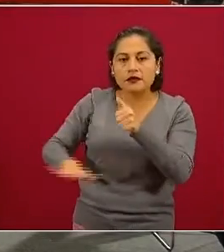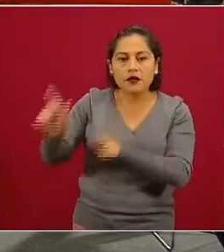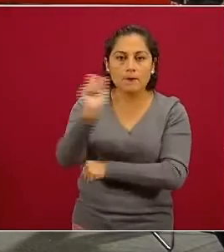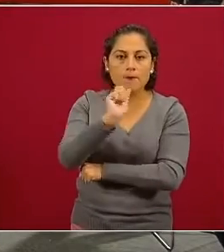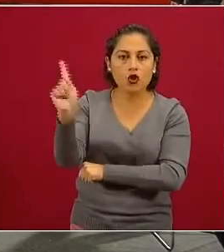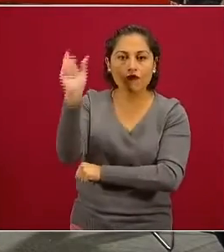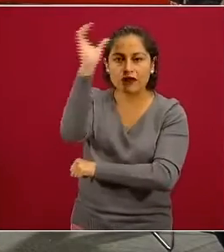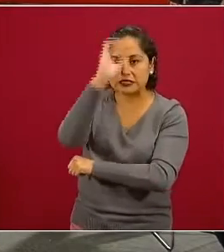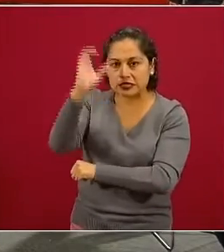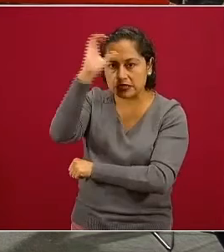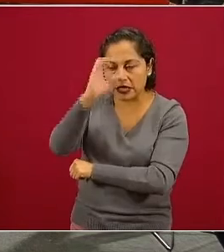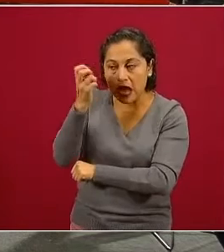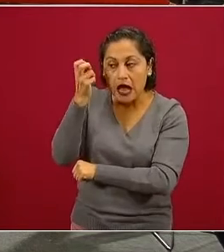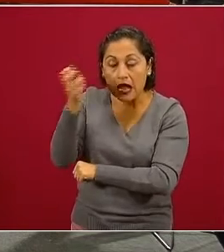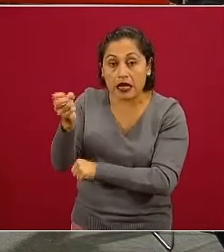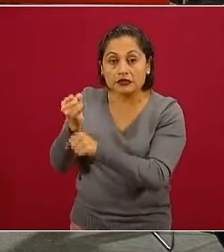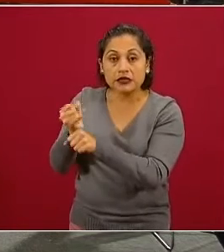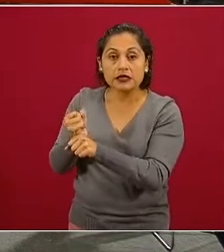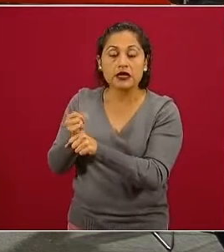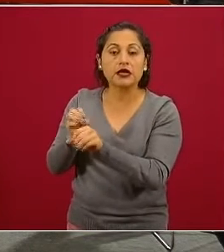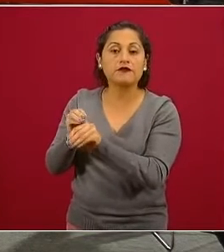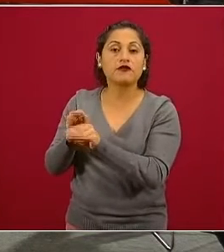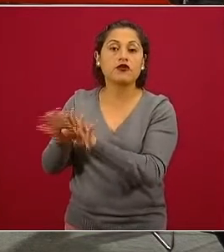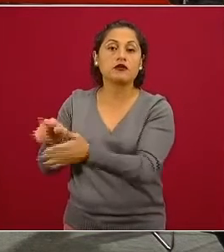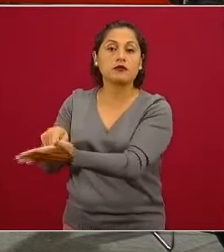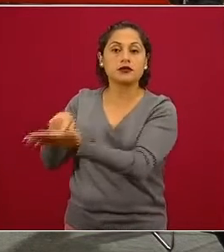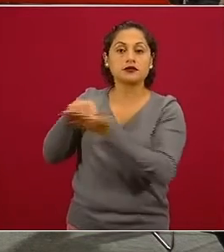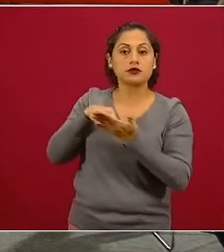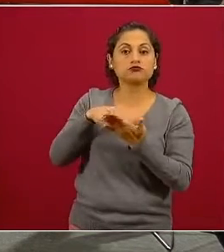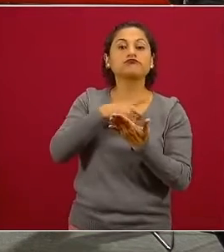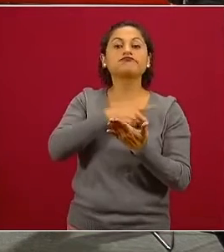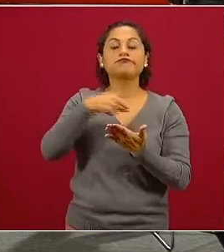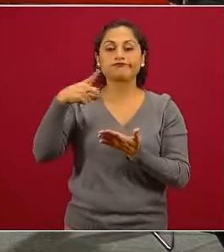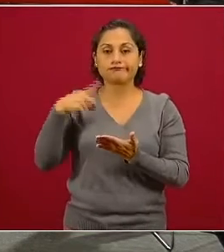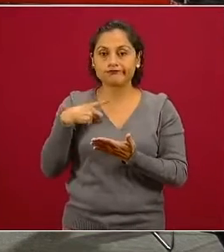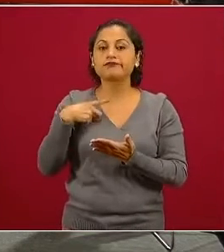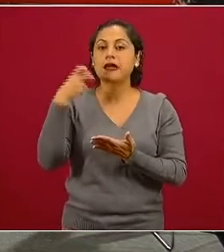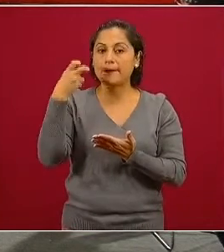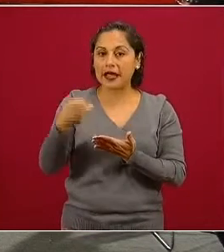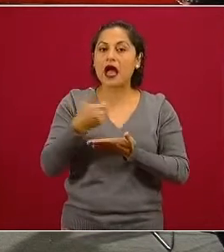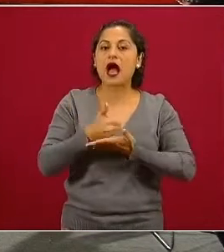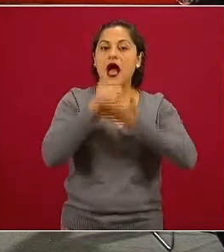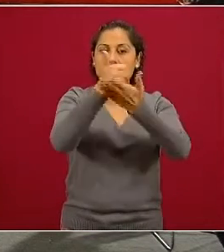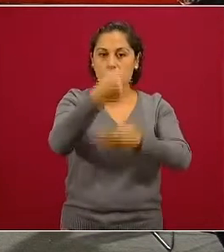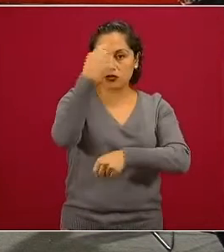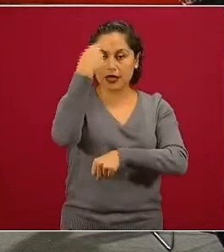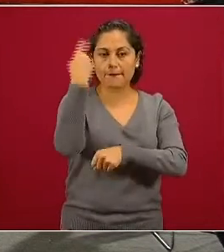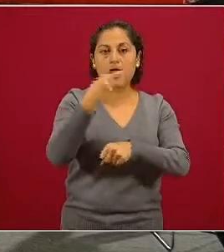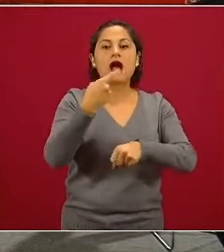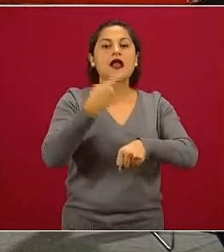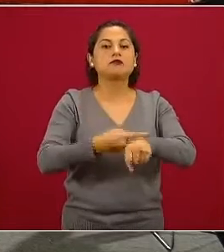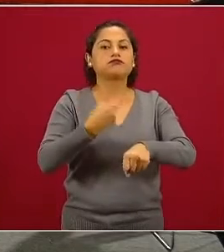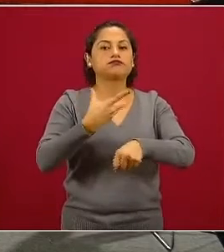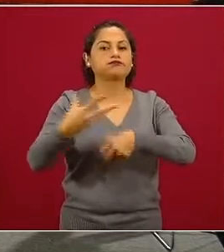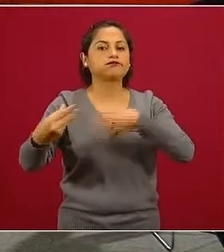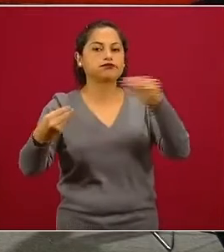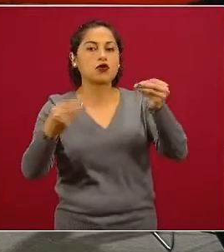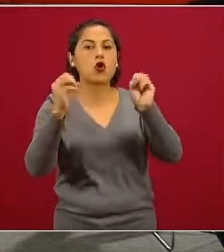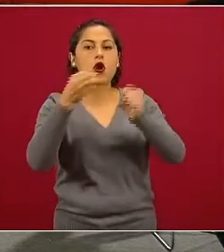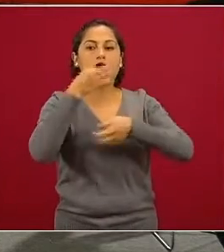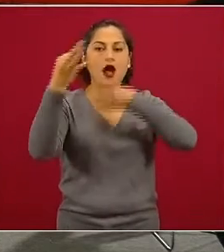fundamental no generar miedo sin fundamento, no difundir informaciones falsas, rumores, teorías